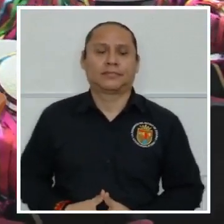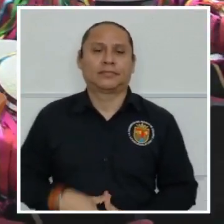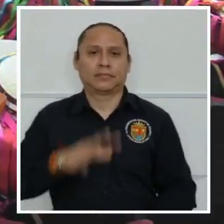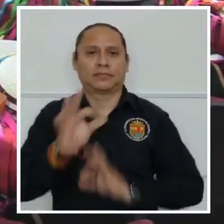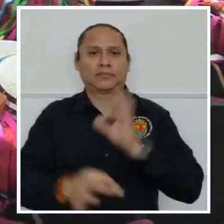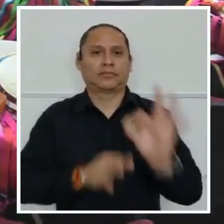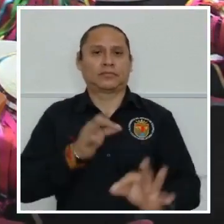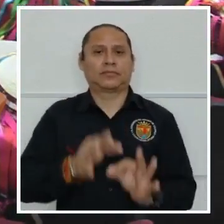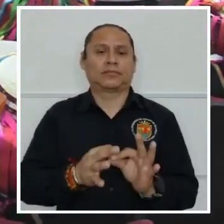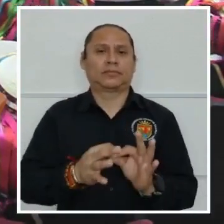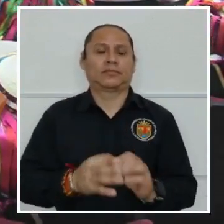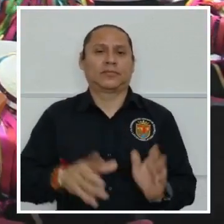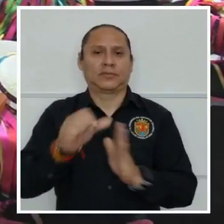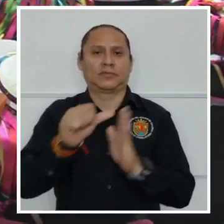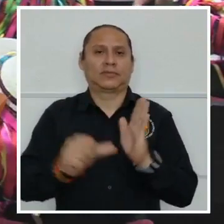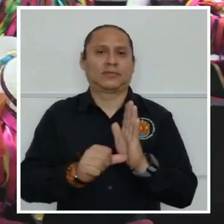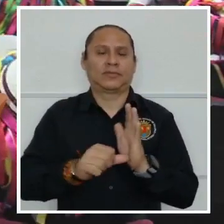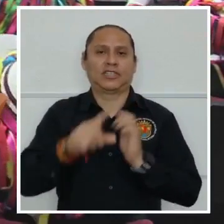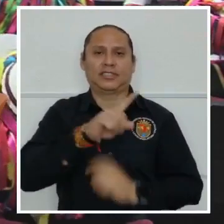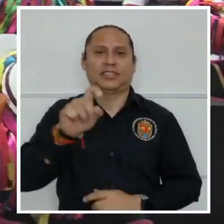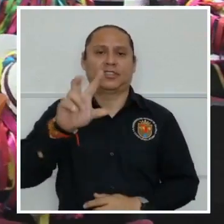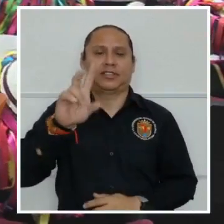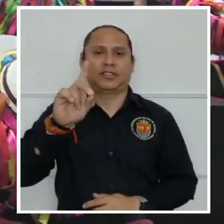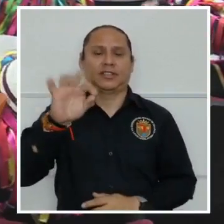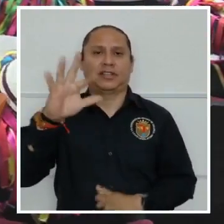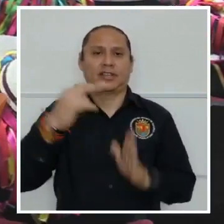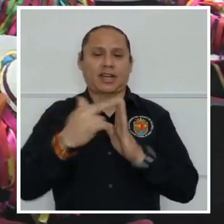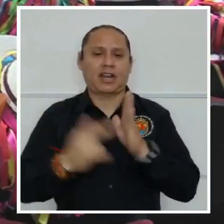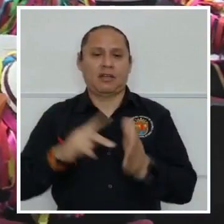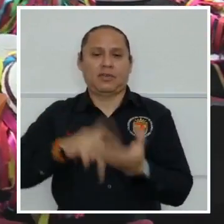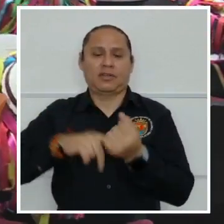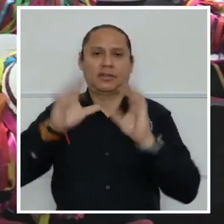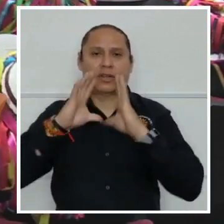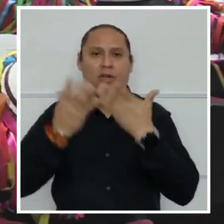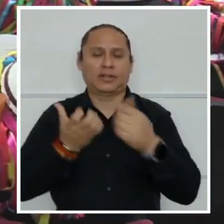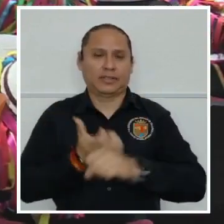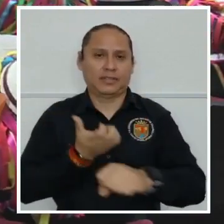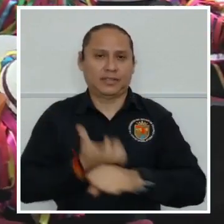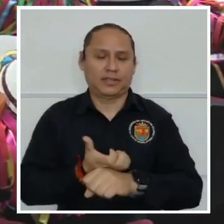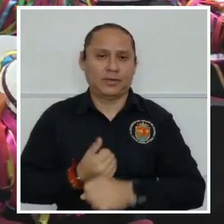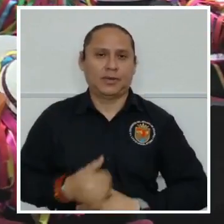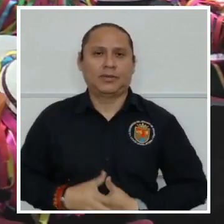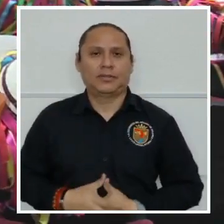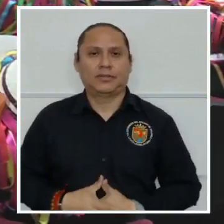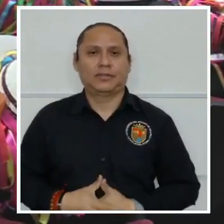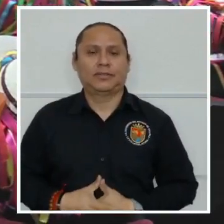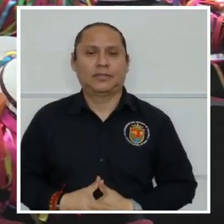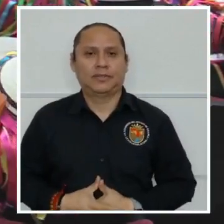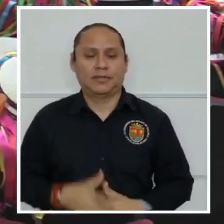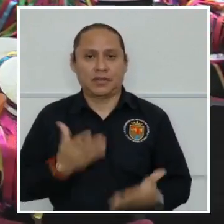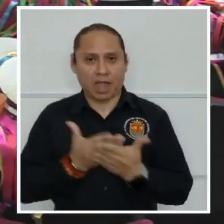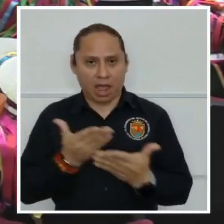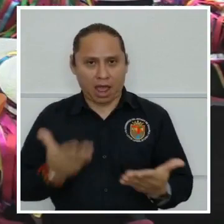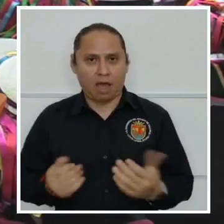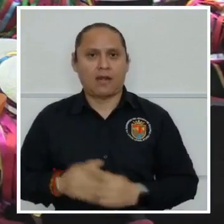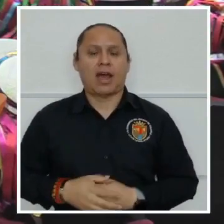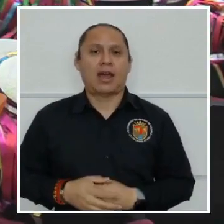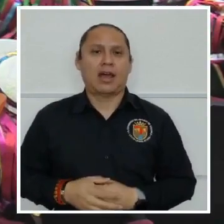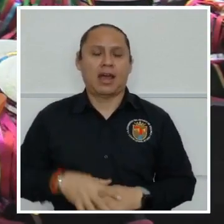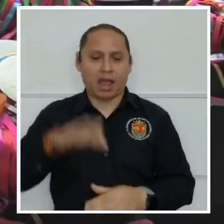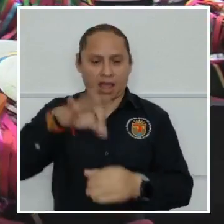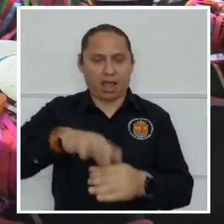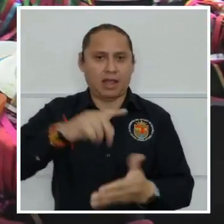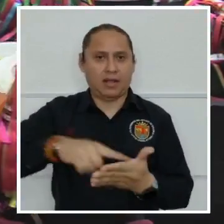En cumplimiento al artículo 133 del Reglamento Interior de este propio Poder Legislativo, procederemos a